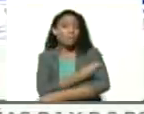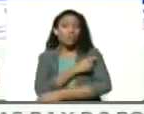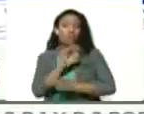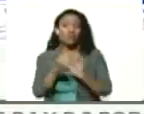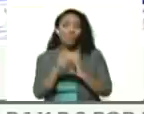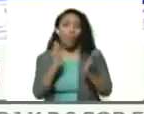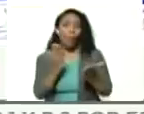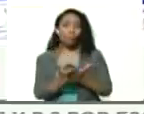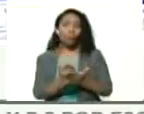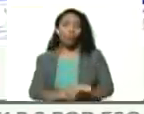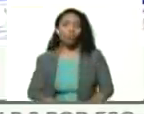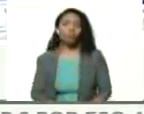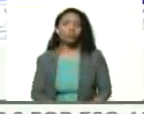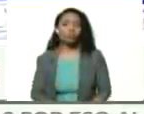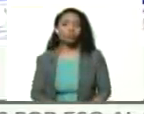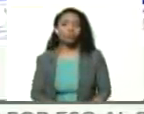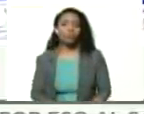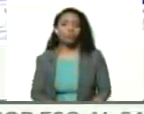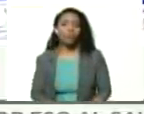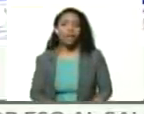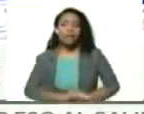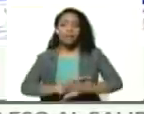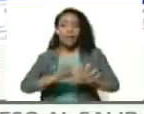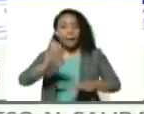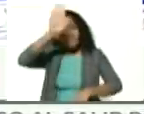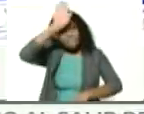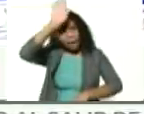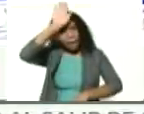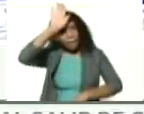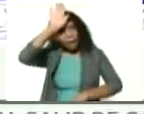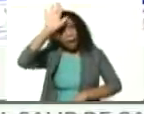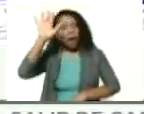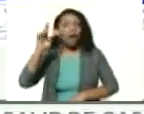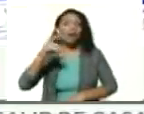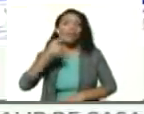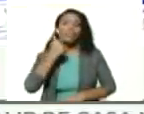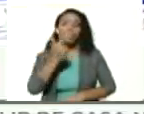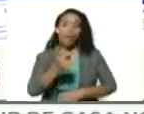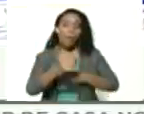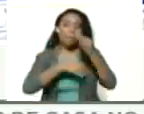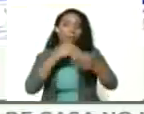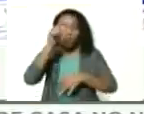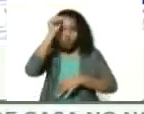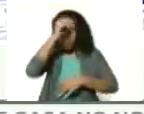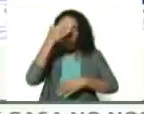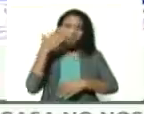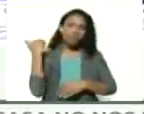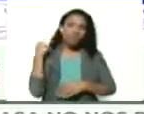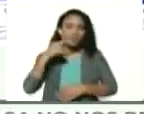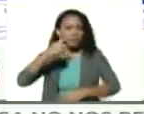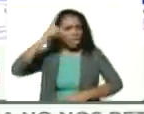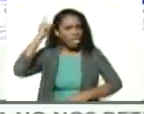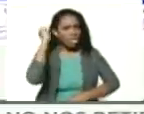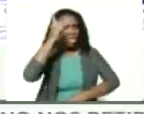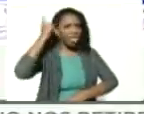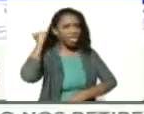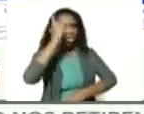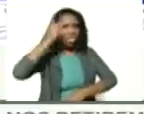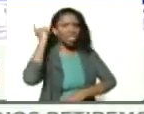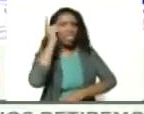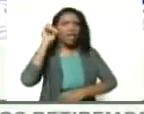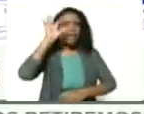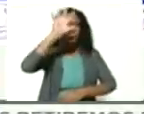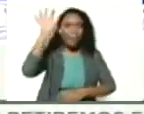mundo. Ya el Papa Francisco lo dijo el domingo pasado. llamando la atención de los países